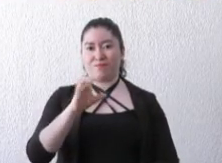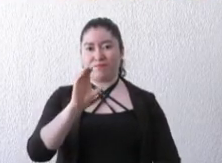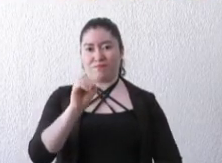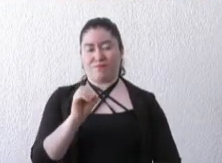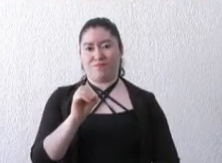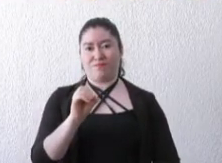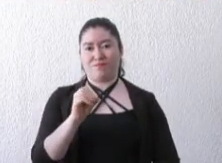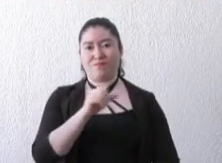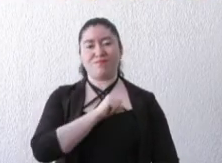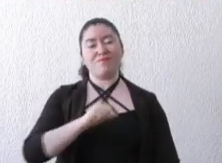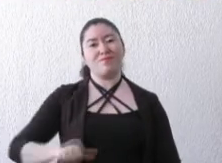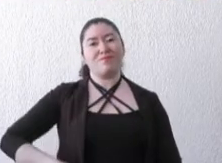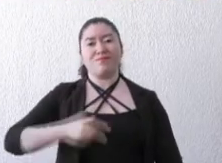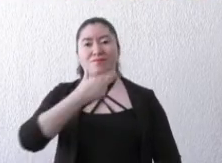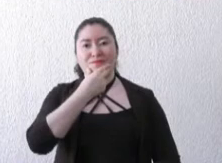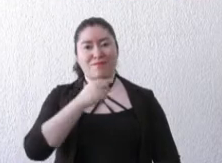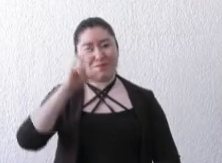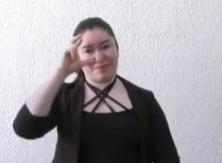Miguel Hidalgo.